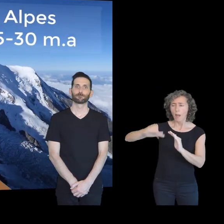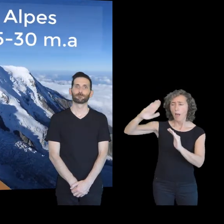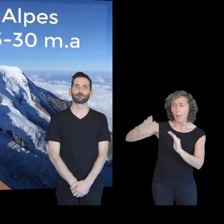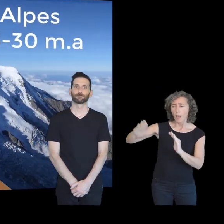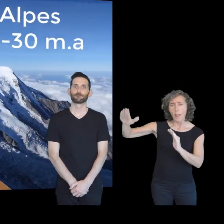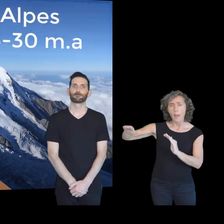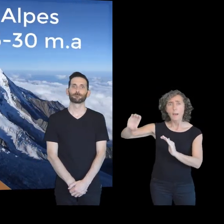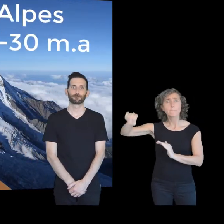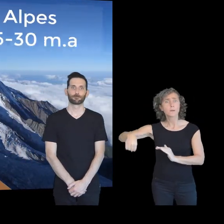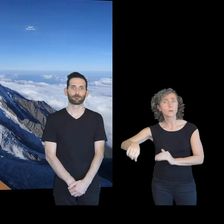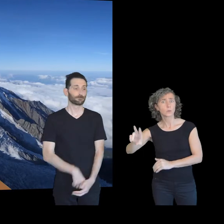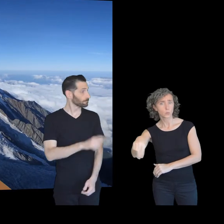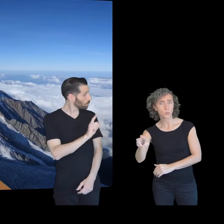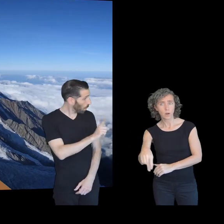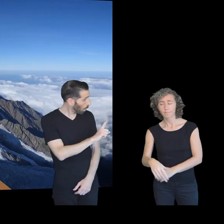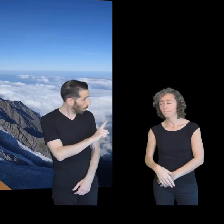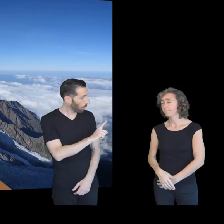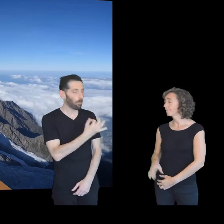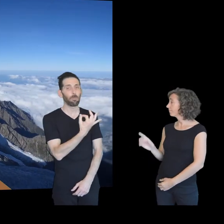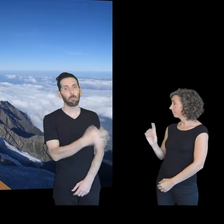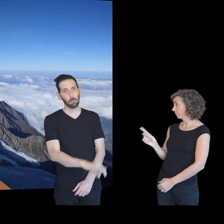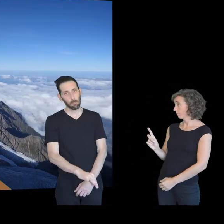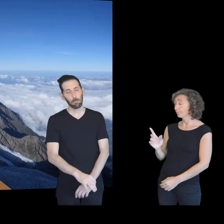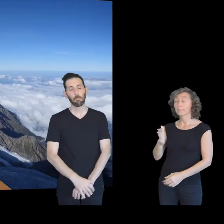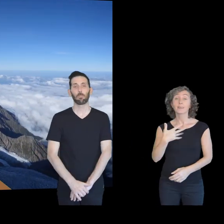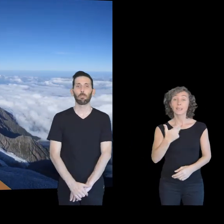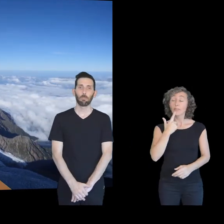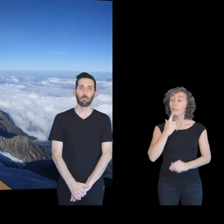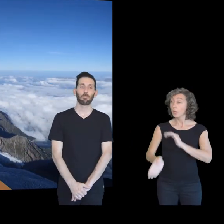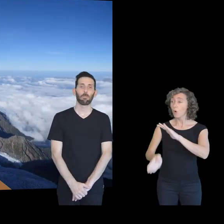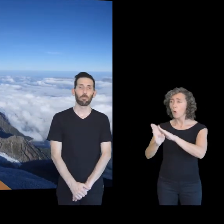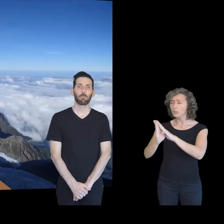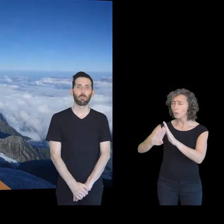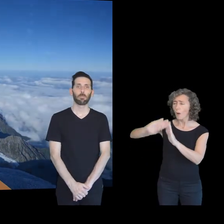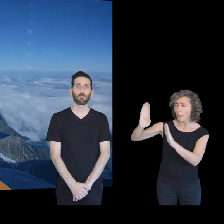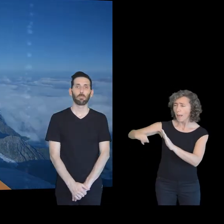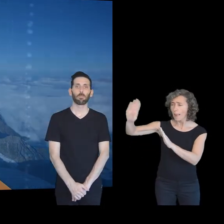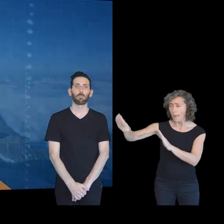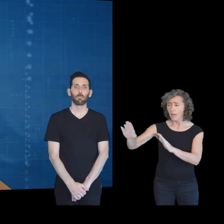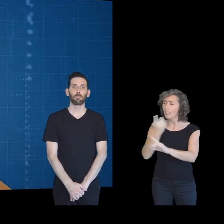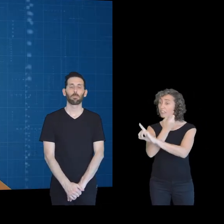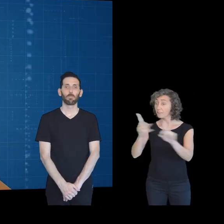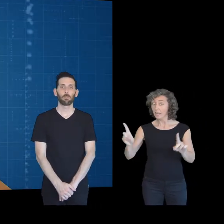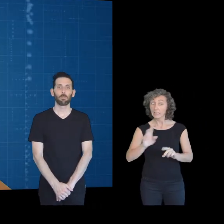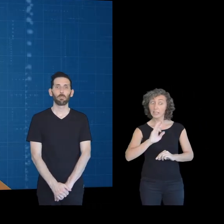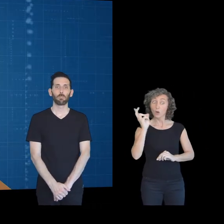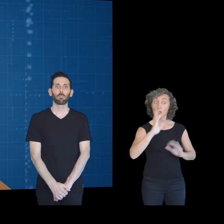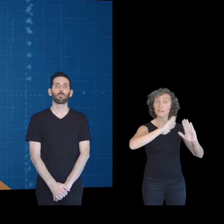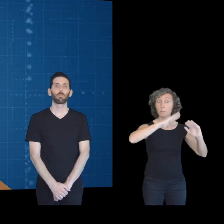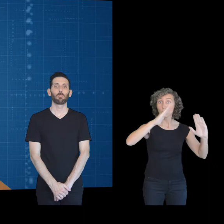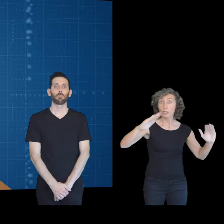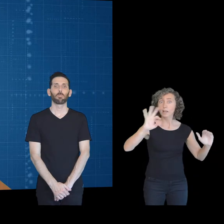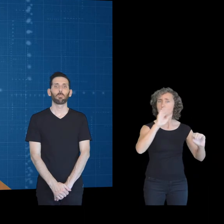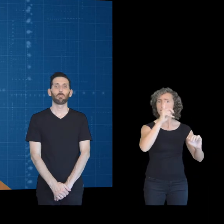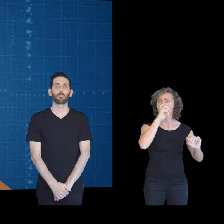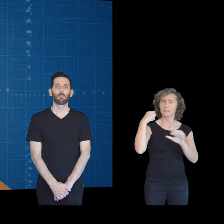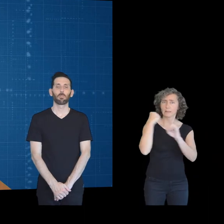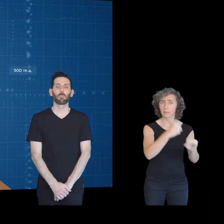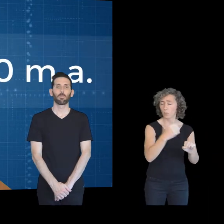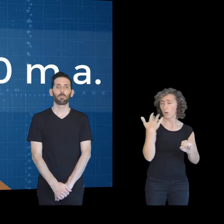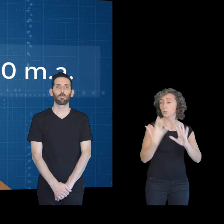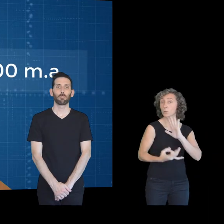se interrumpen en ningún momento. Non. Non? Ajá. É dicir, son continuas, a diferencia de outras cadeas montañosas máis